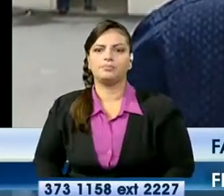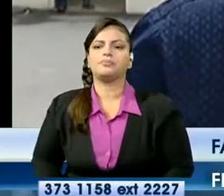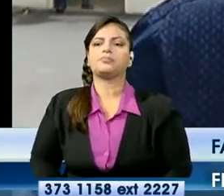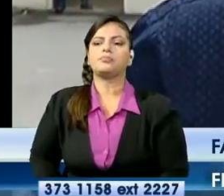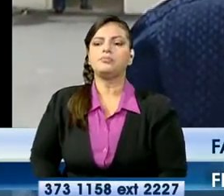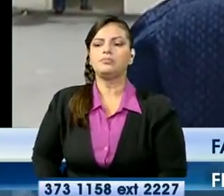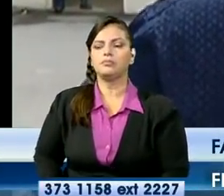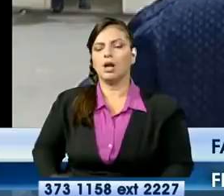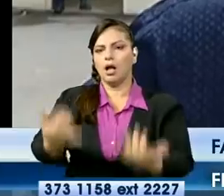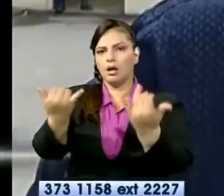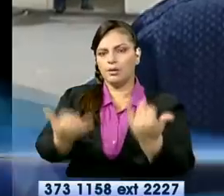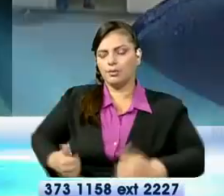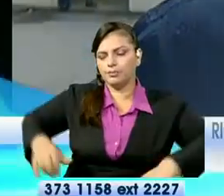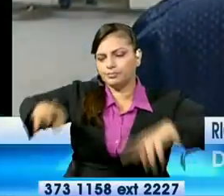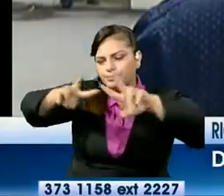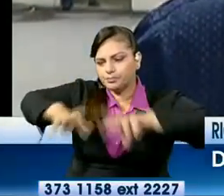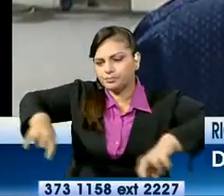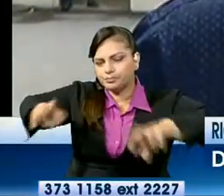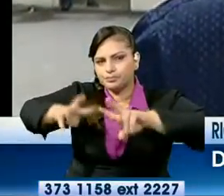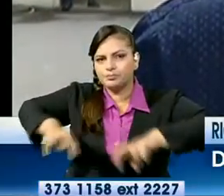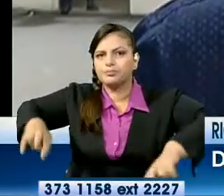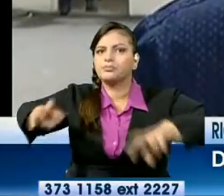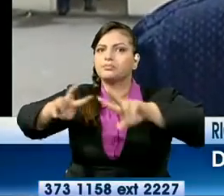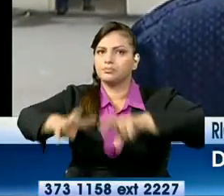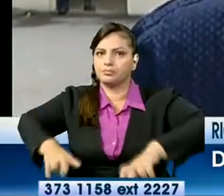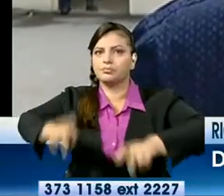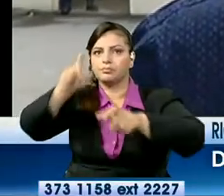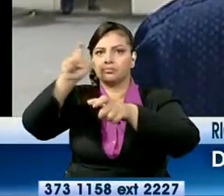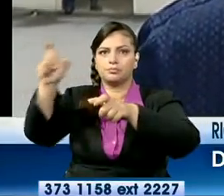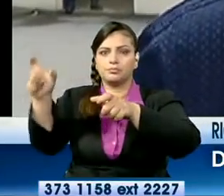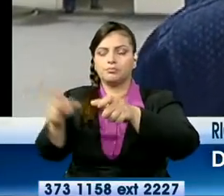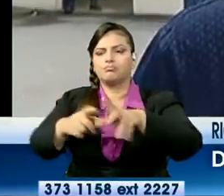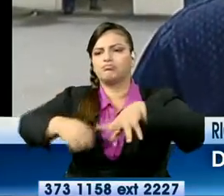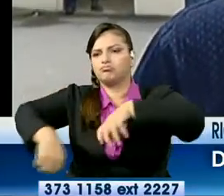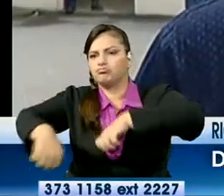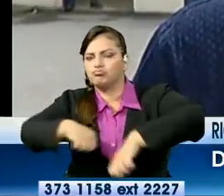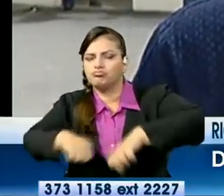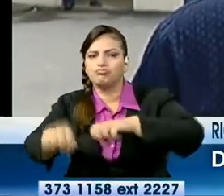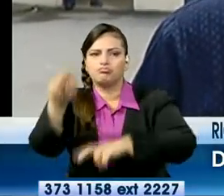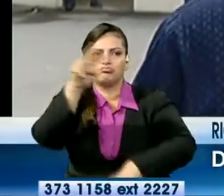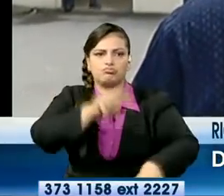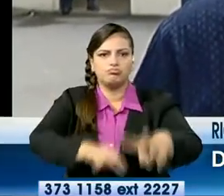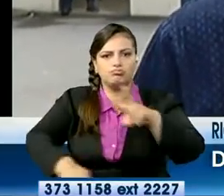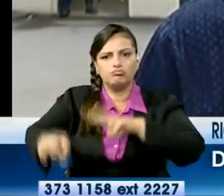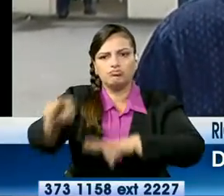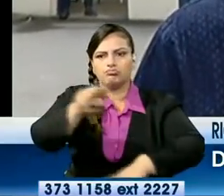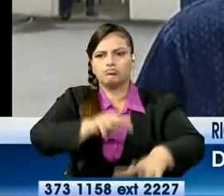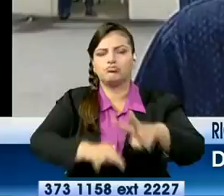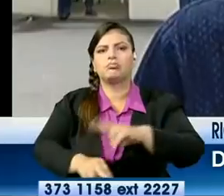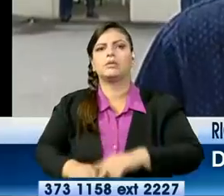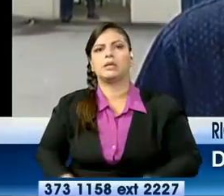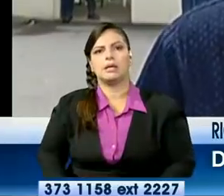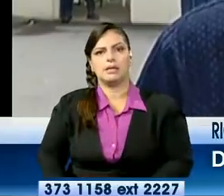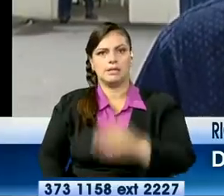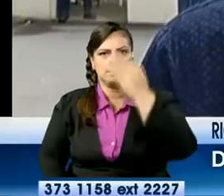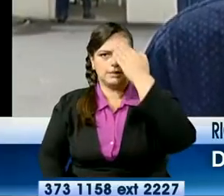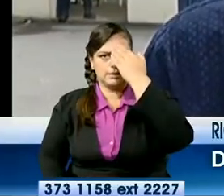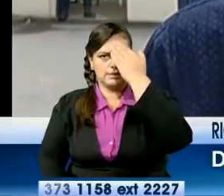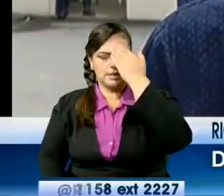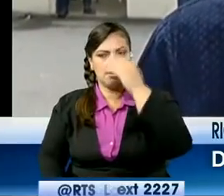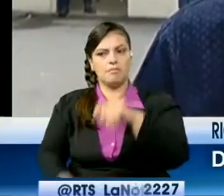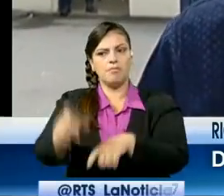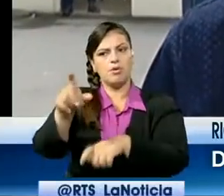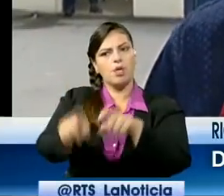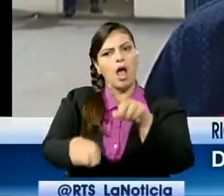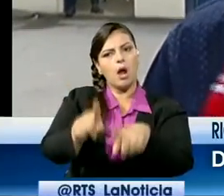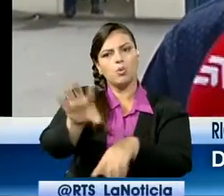funcionarios públicos, y Fiscalía no quiere actuar en niveles de personas que pudieran ser utilizadas, sino que